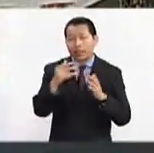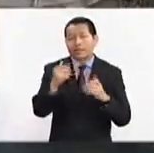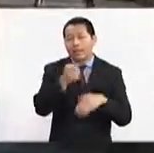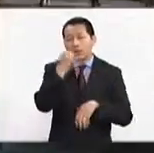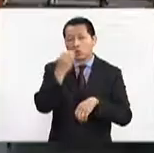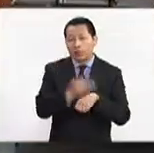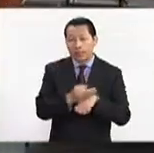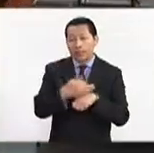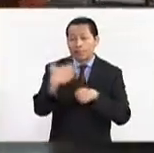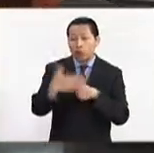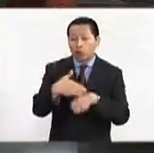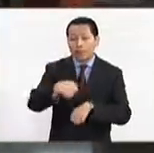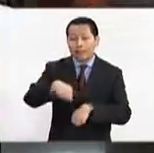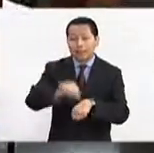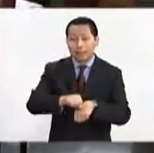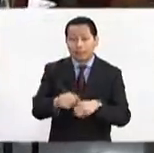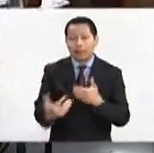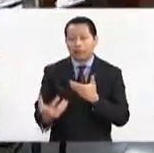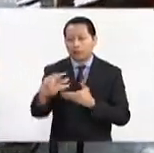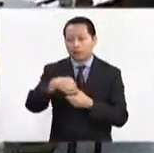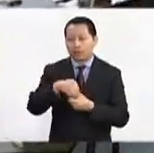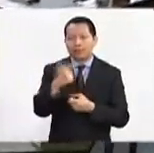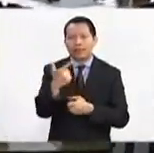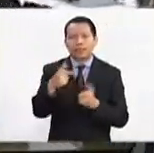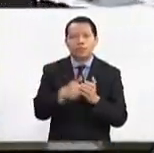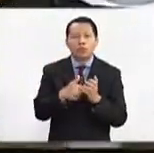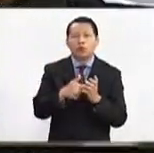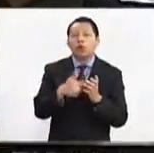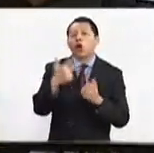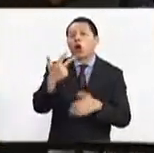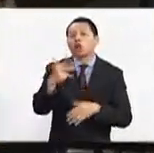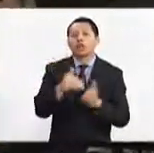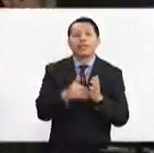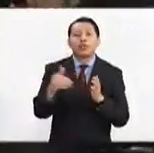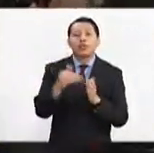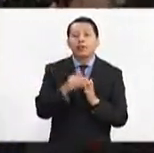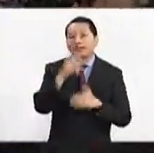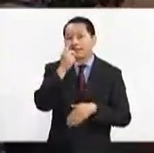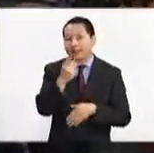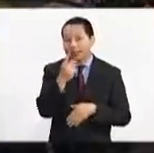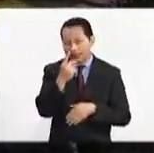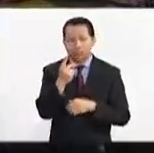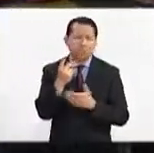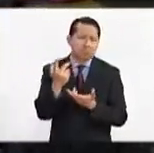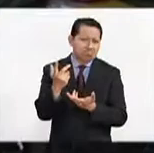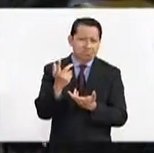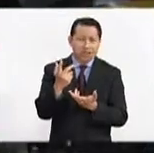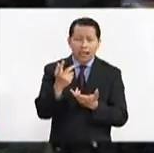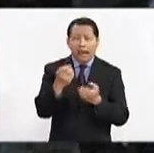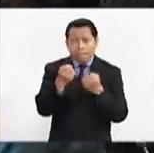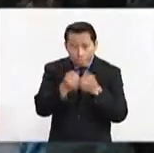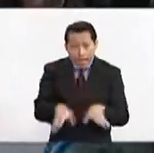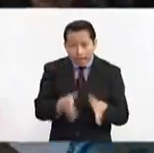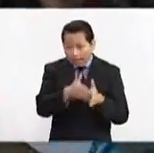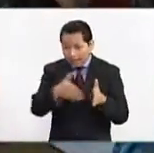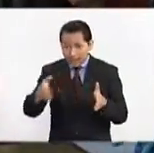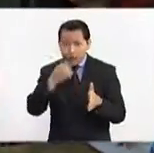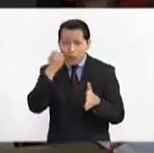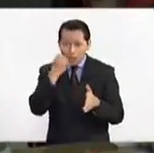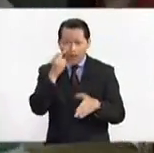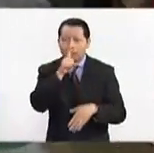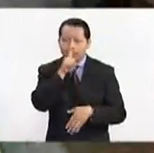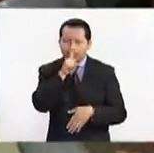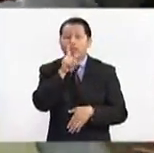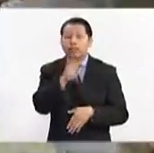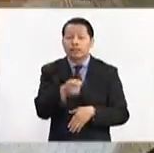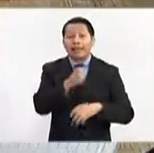en las próximas semanas se van a integrar otros 7.8 millones. Dijo que no se perderá el ciclo escolar y que va a corresponder a las autoridades de cada